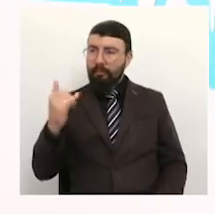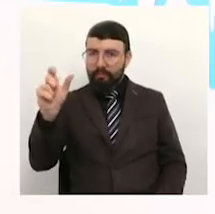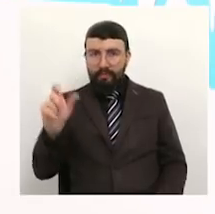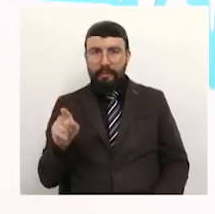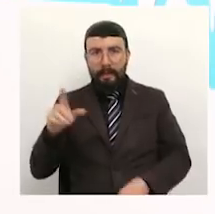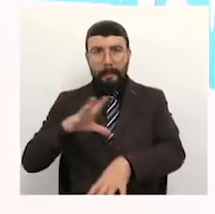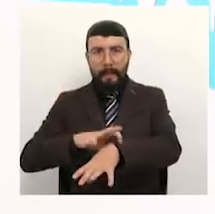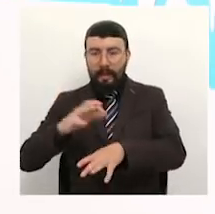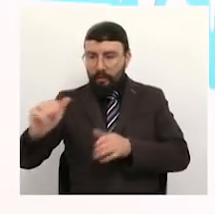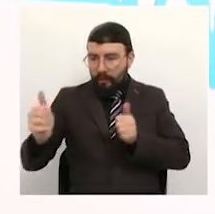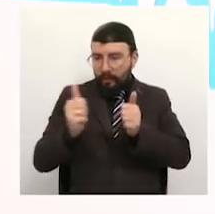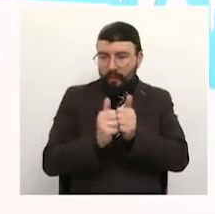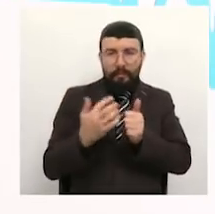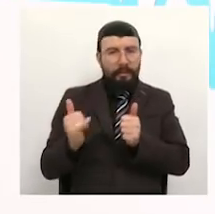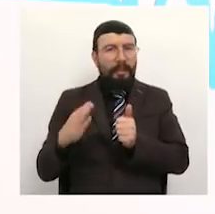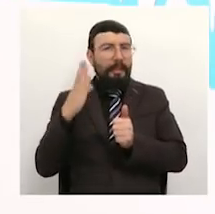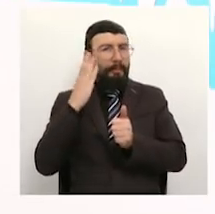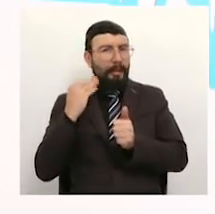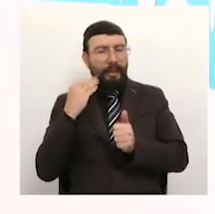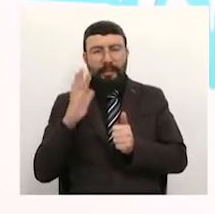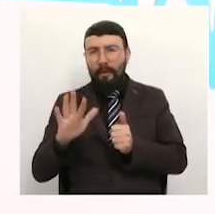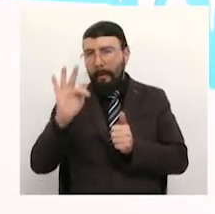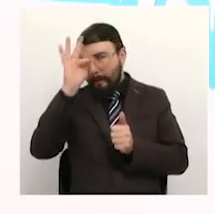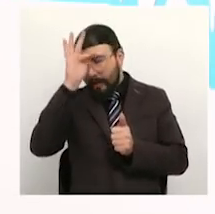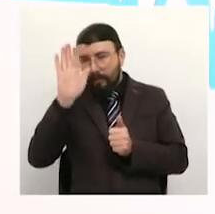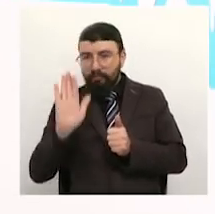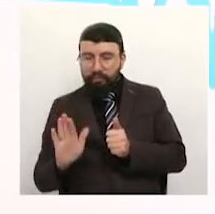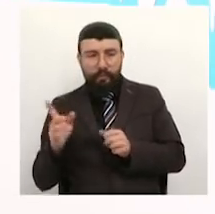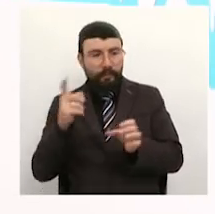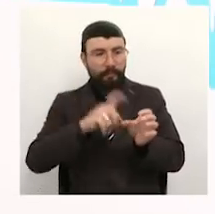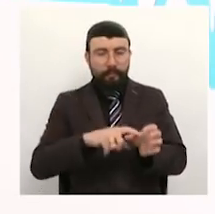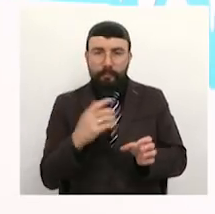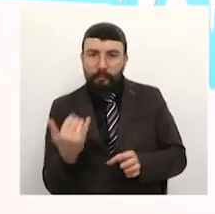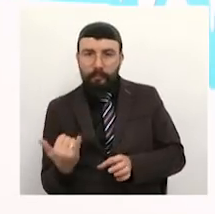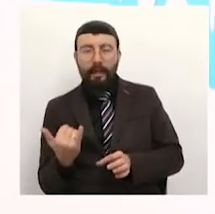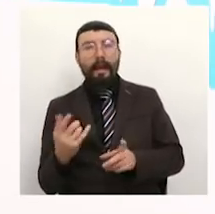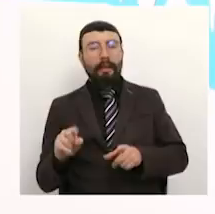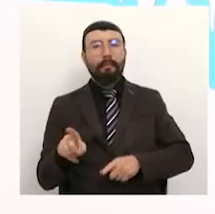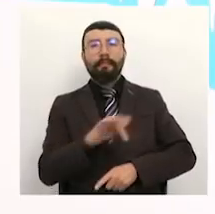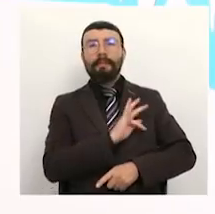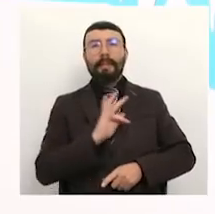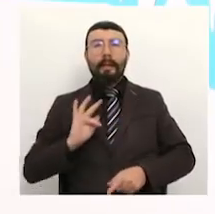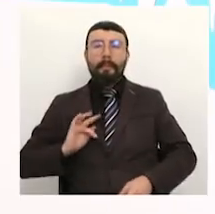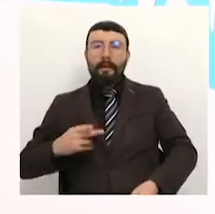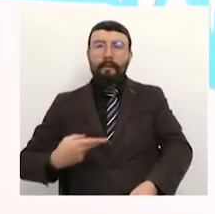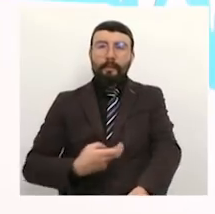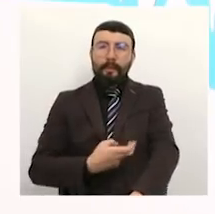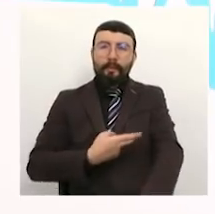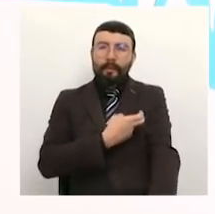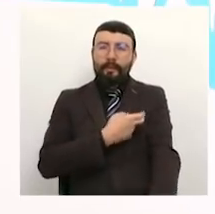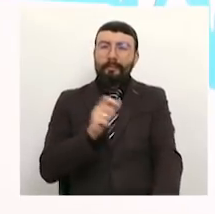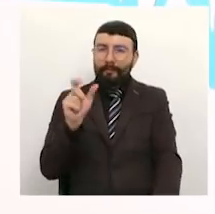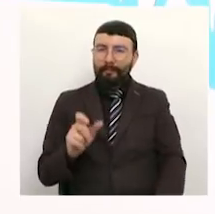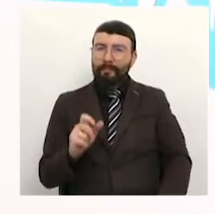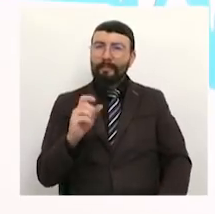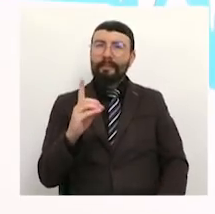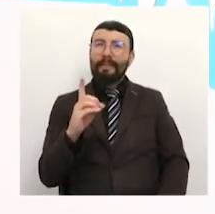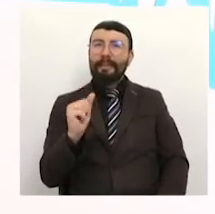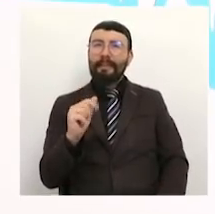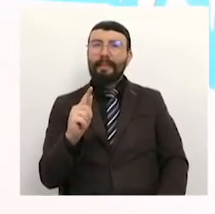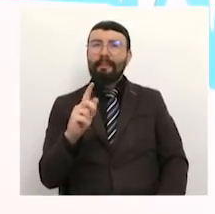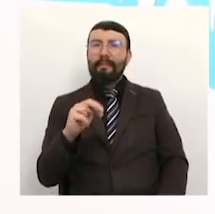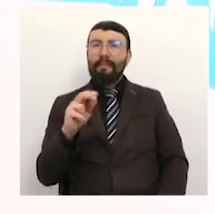además hospitalaria que también realiza terapia neural es la doctora de valois rodríguez